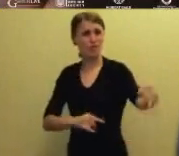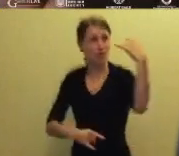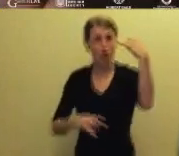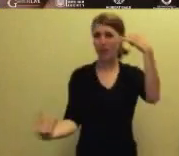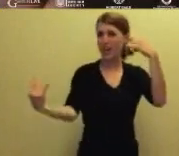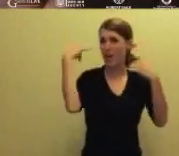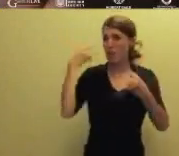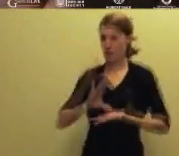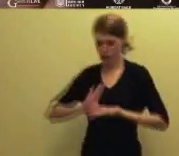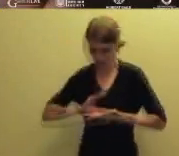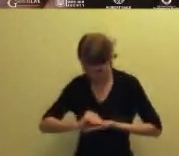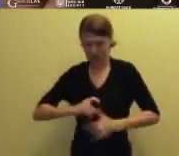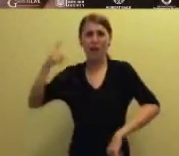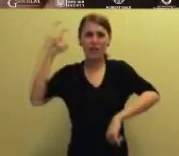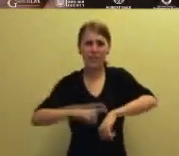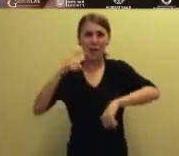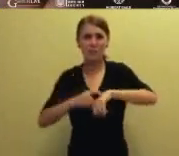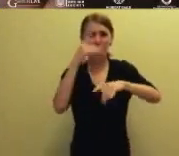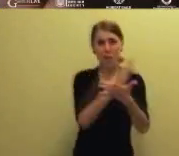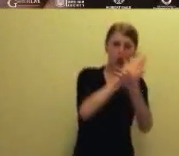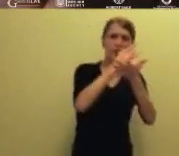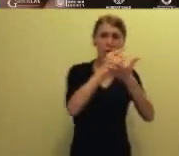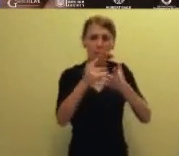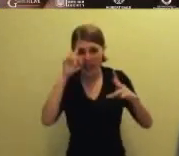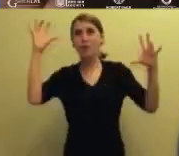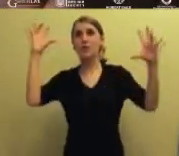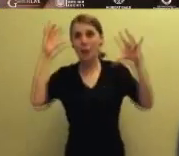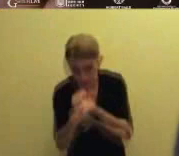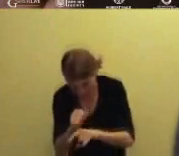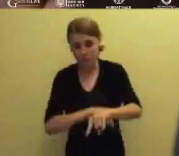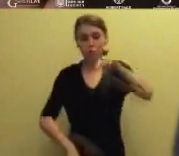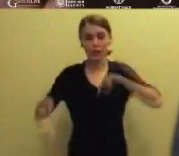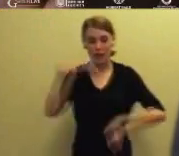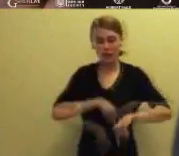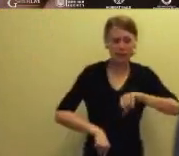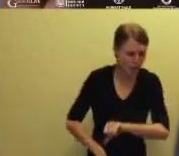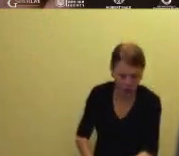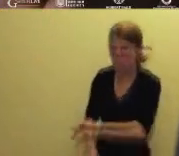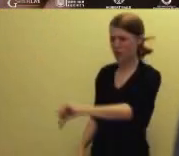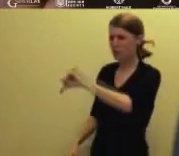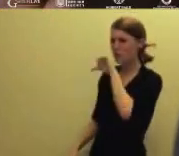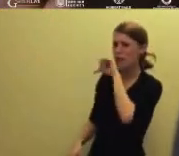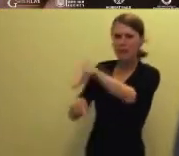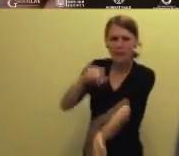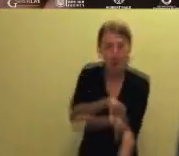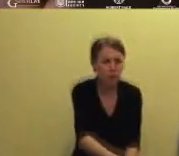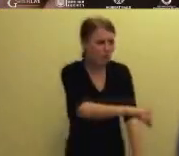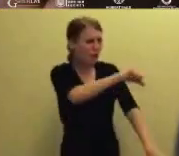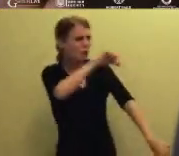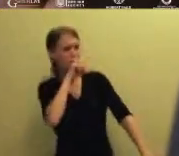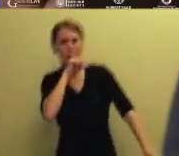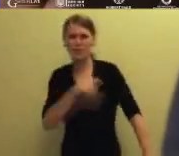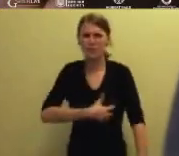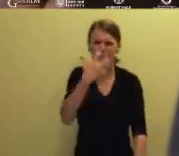un mínimo de experiencia porque se nota que es de verdad uno que pasaba por ahí que le dijeron ven dimitris me paga mira clases alguien en la